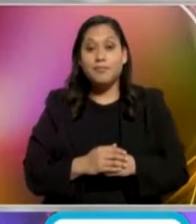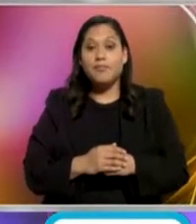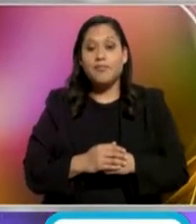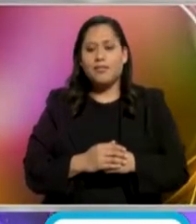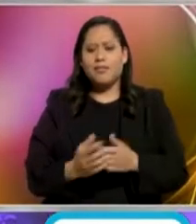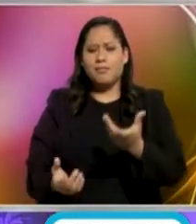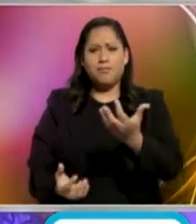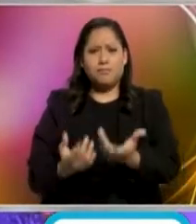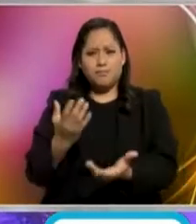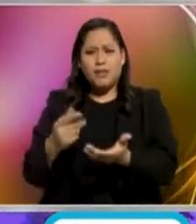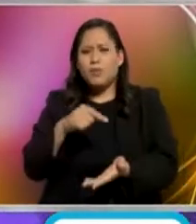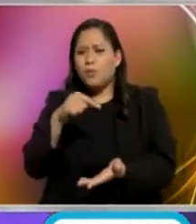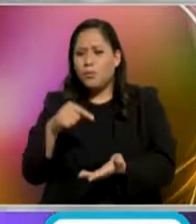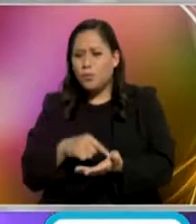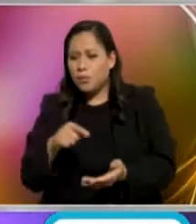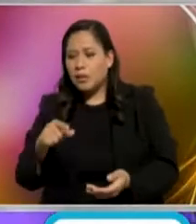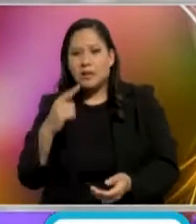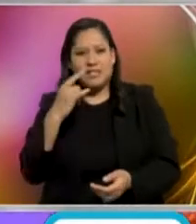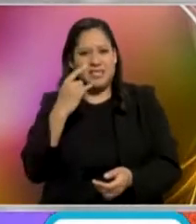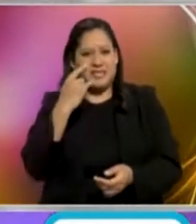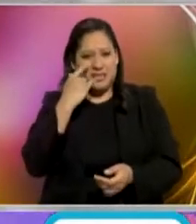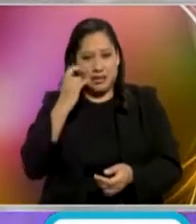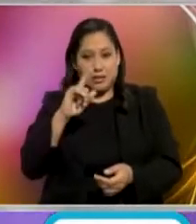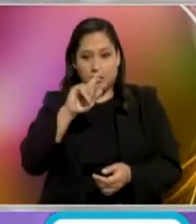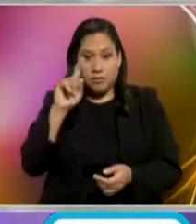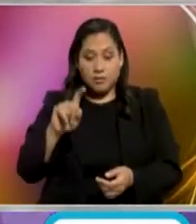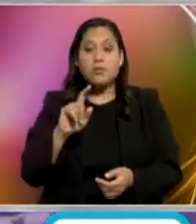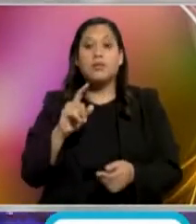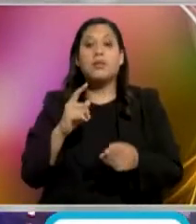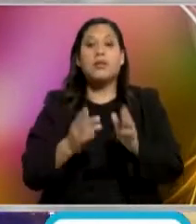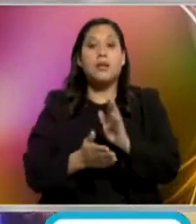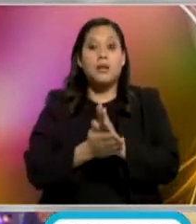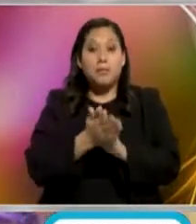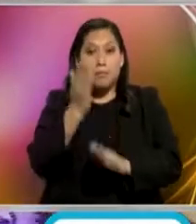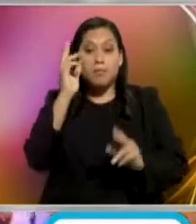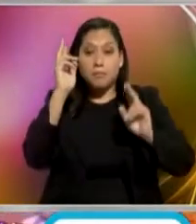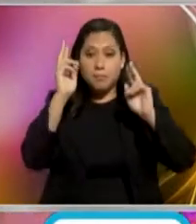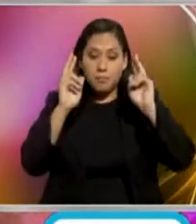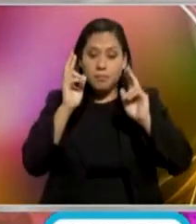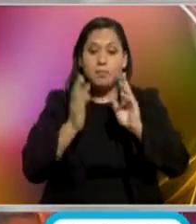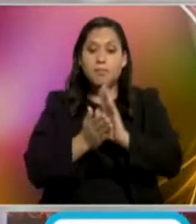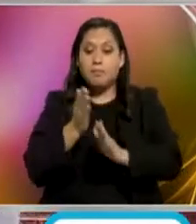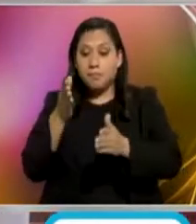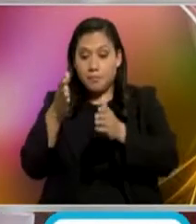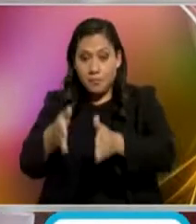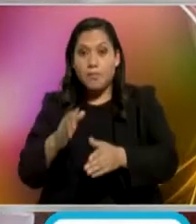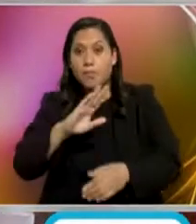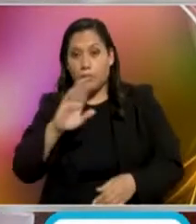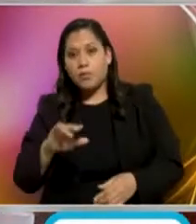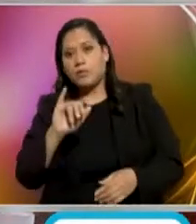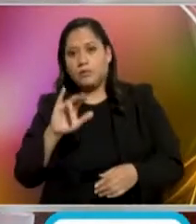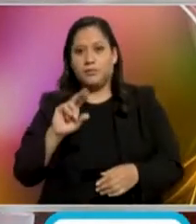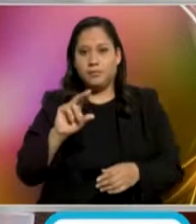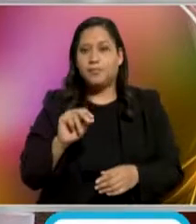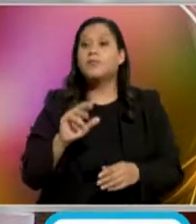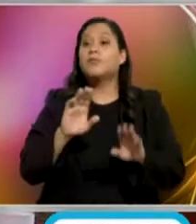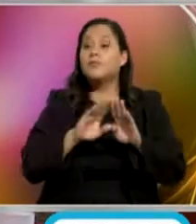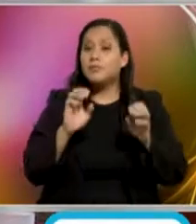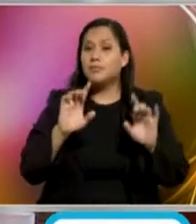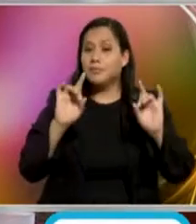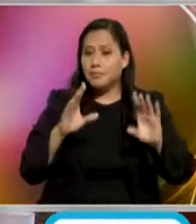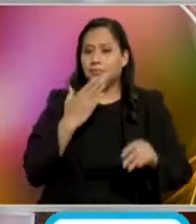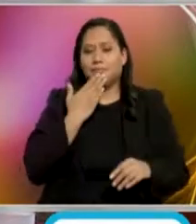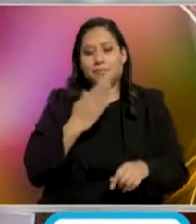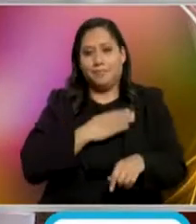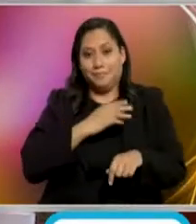el inframundo, este lugar místico a donde pueden ir o no ir los muertos. ¿No es así, Ángel? ¿Cómo estás? Buenos días. Muy buenos días, ¿cómo